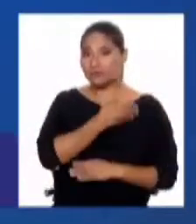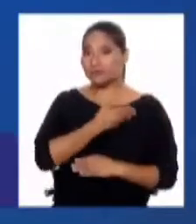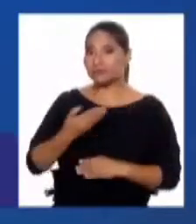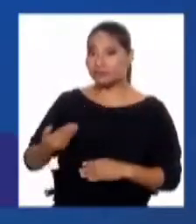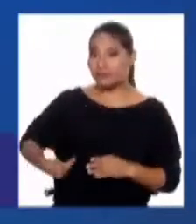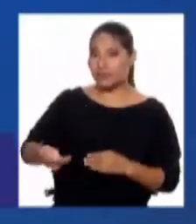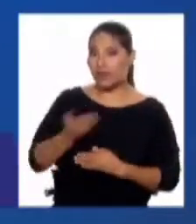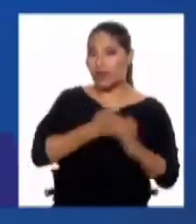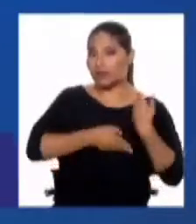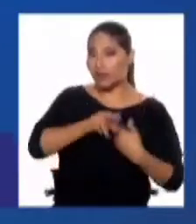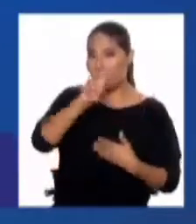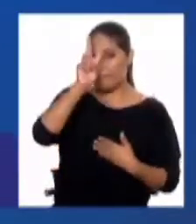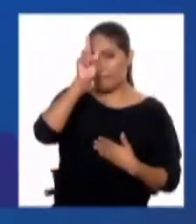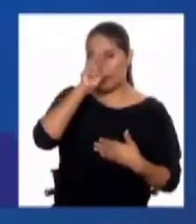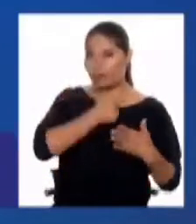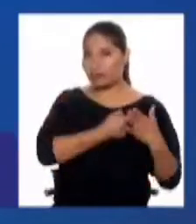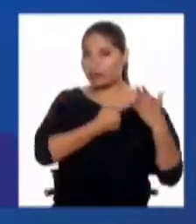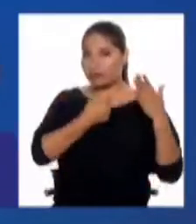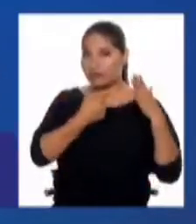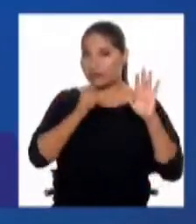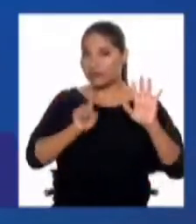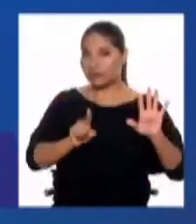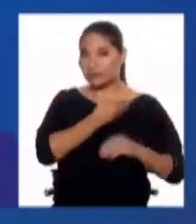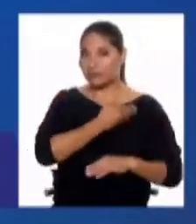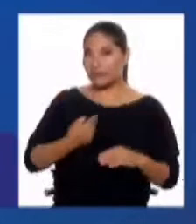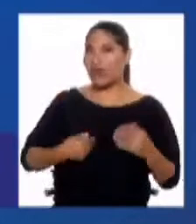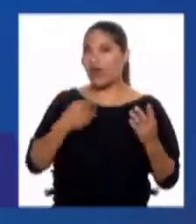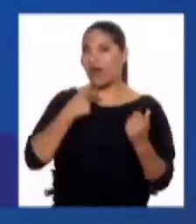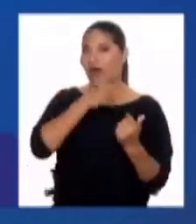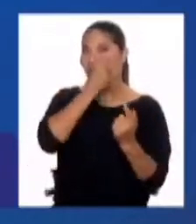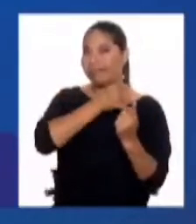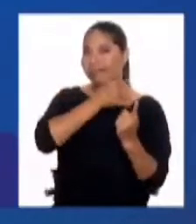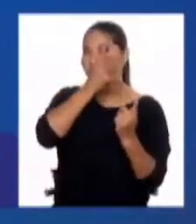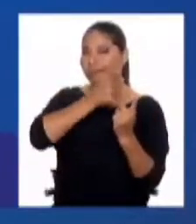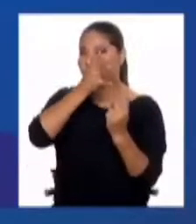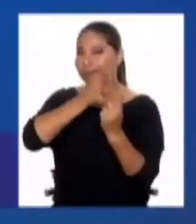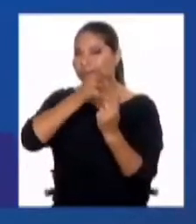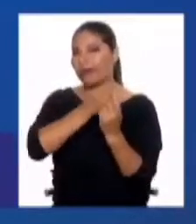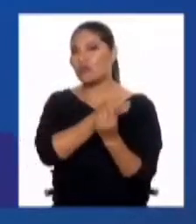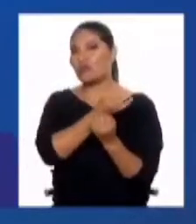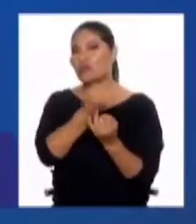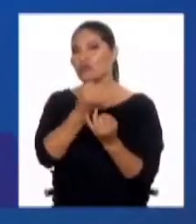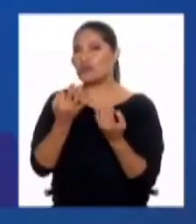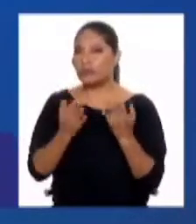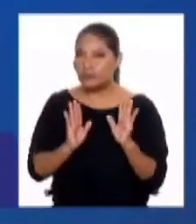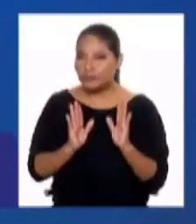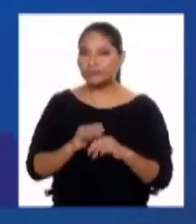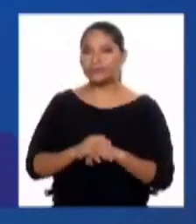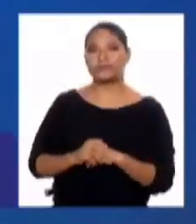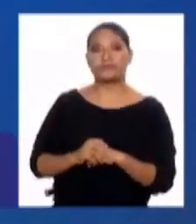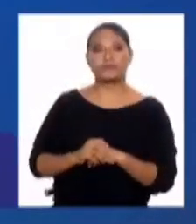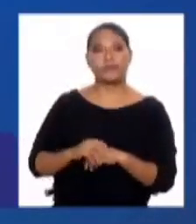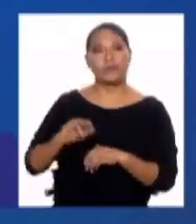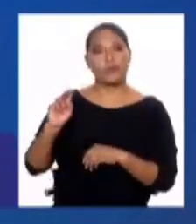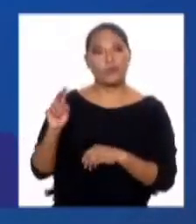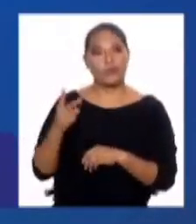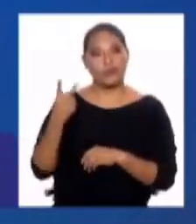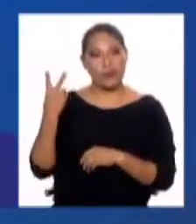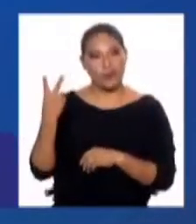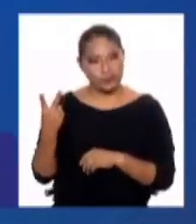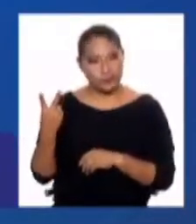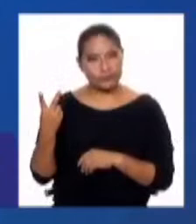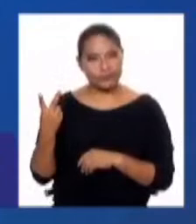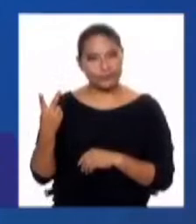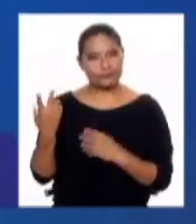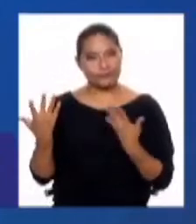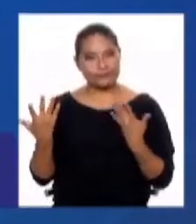cierto?, que están en investigación, condenados o en proceso. Y en segundo lugar, y entonces eso